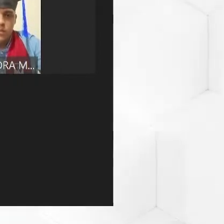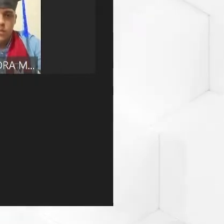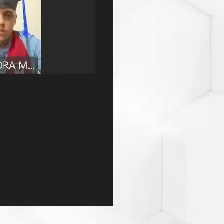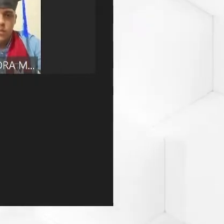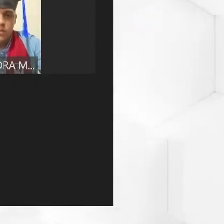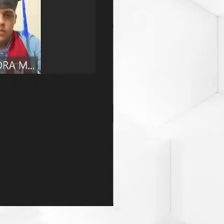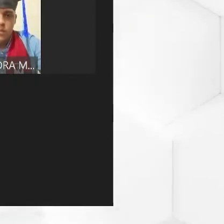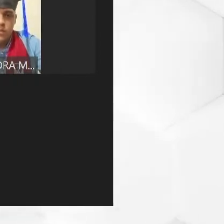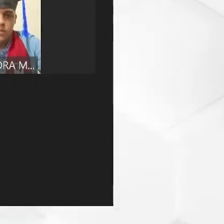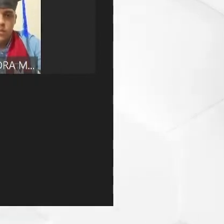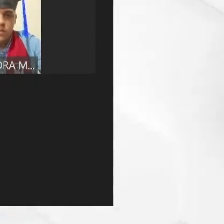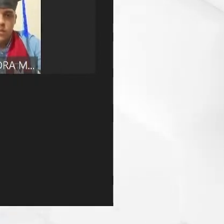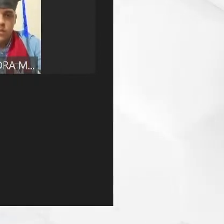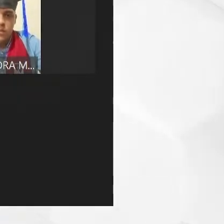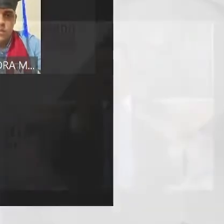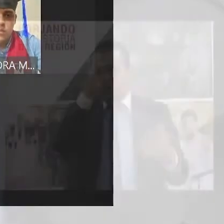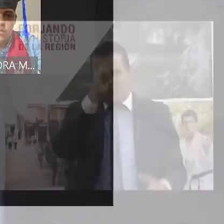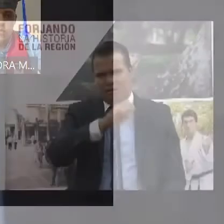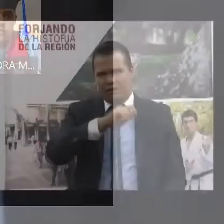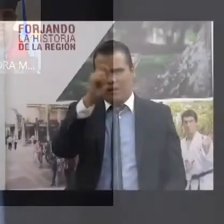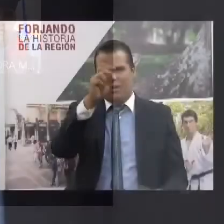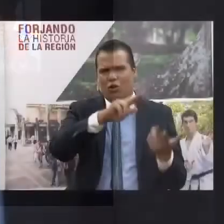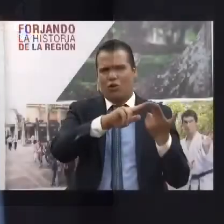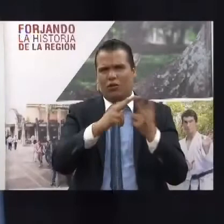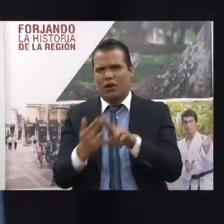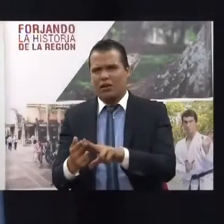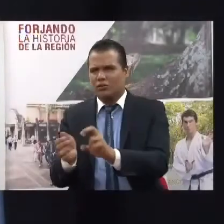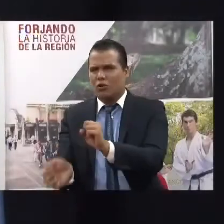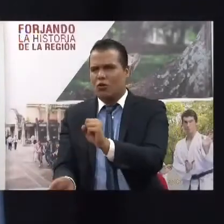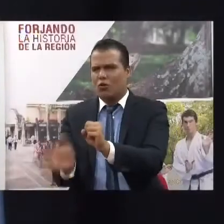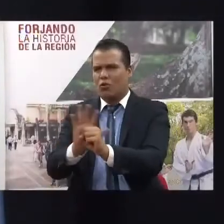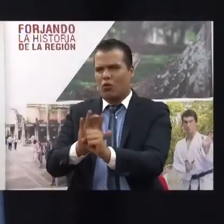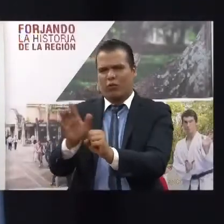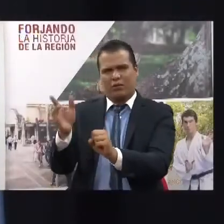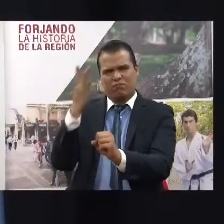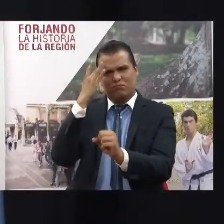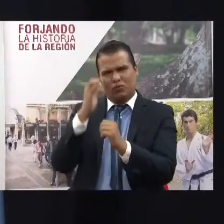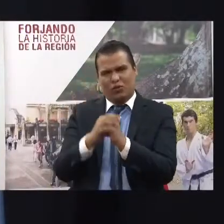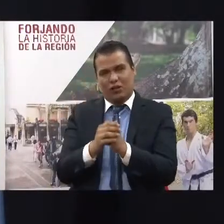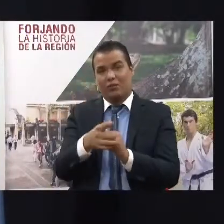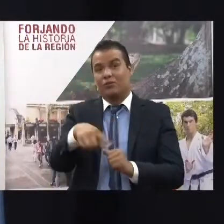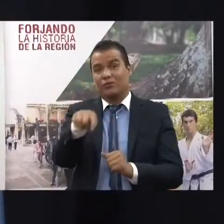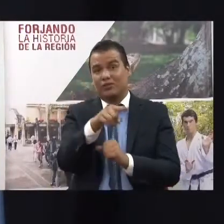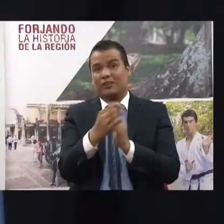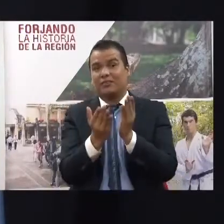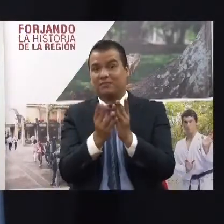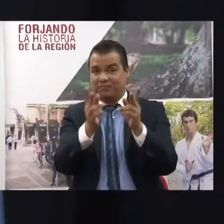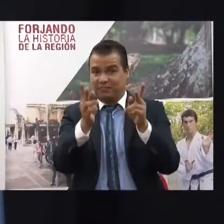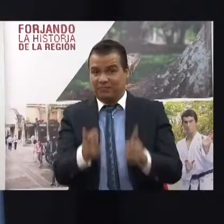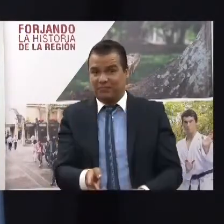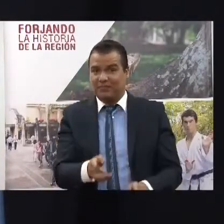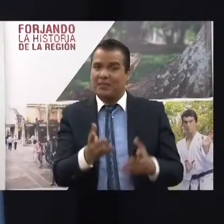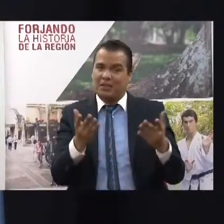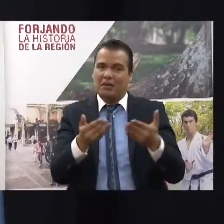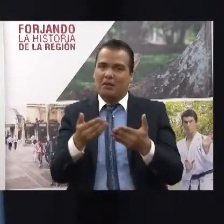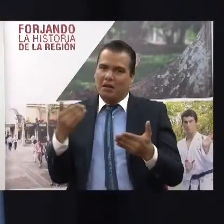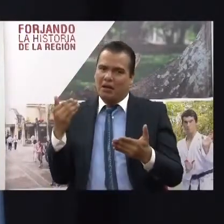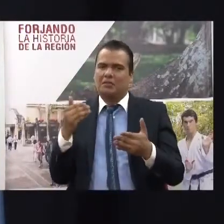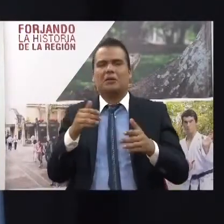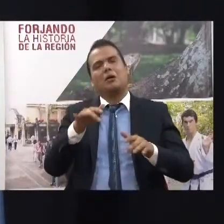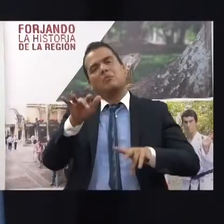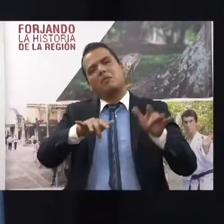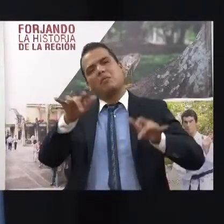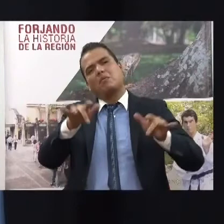todos los que se están graduando en este día de hoy, les tocó finalizar sus estudios de una manera que no